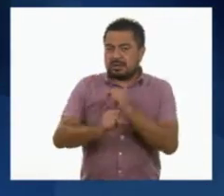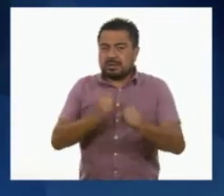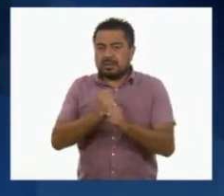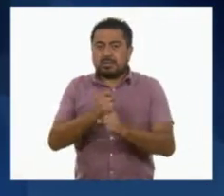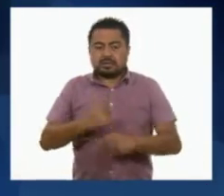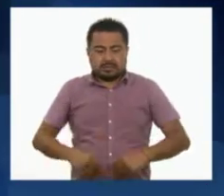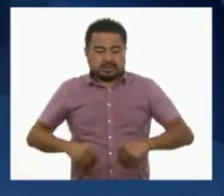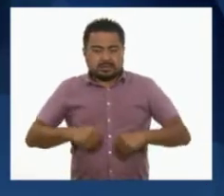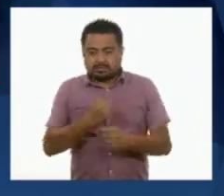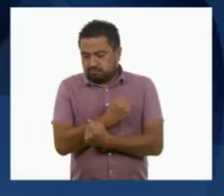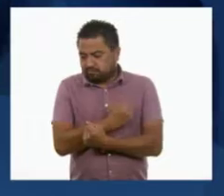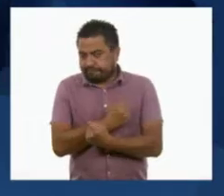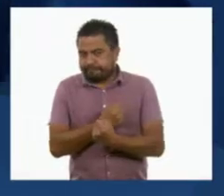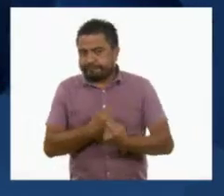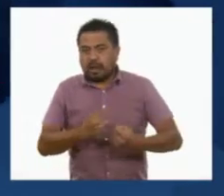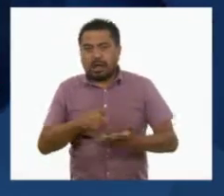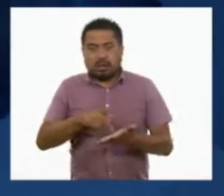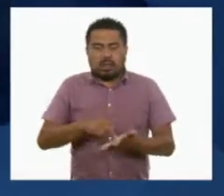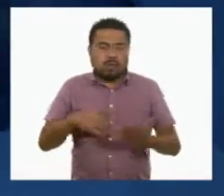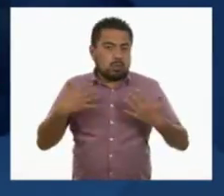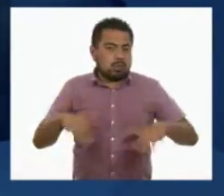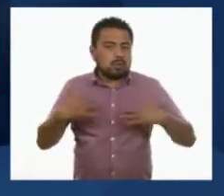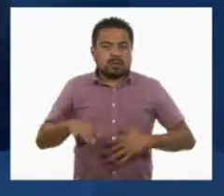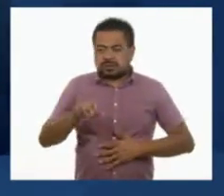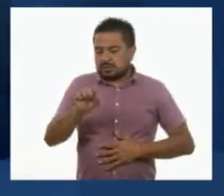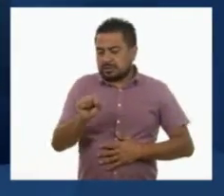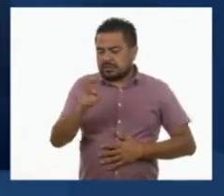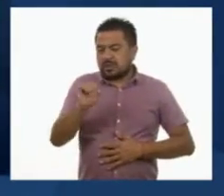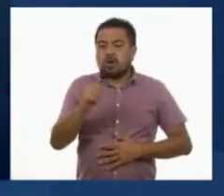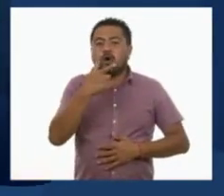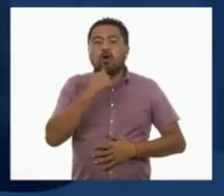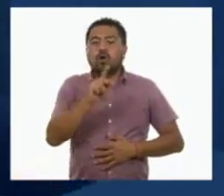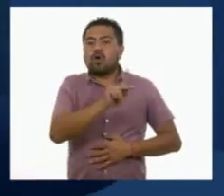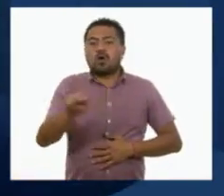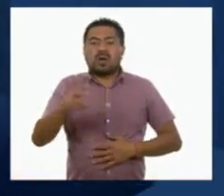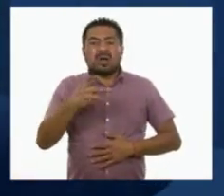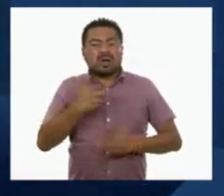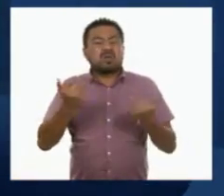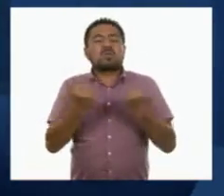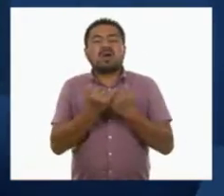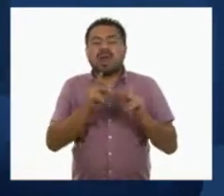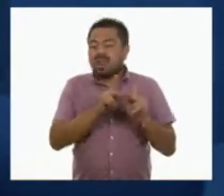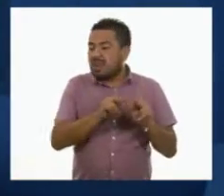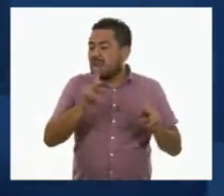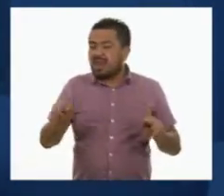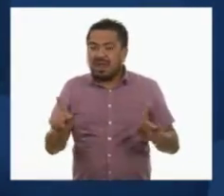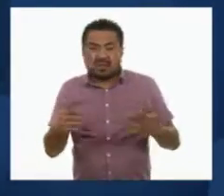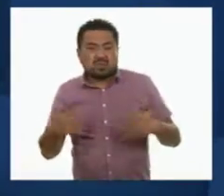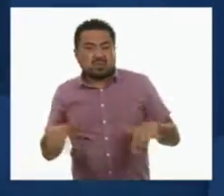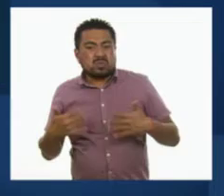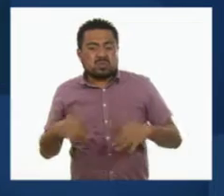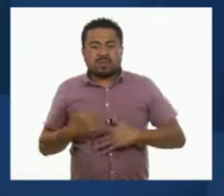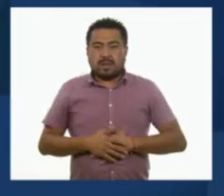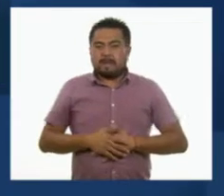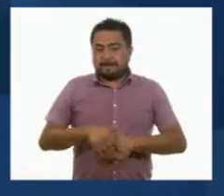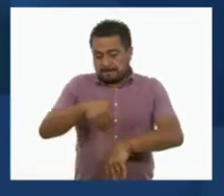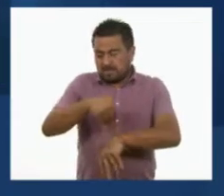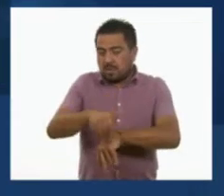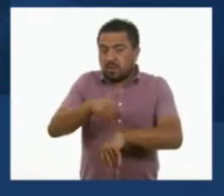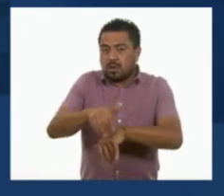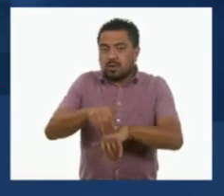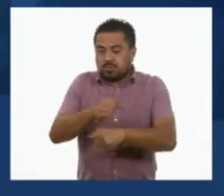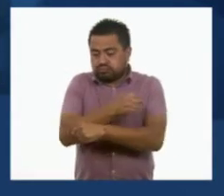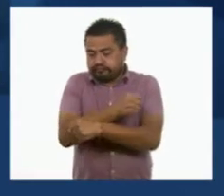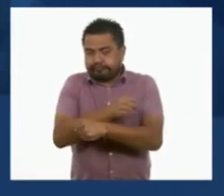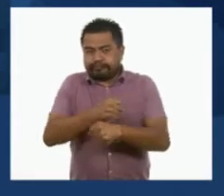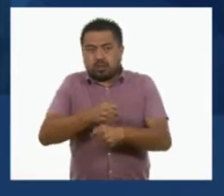con sobrepeso u obesidad. 69% de los hombres tienen estos padecimientos. Y los índices de casos de